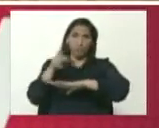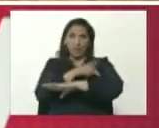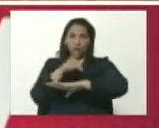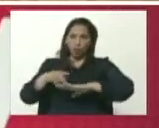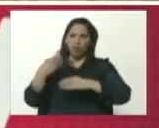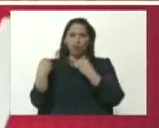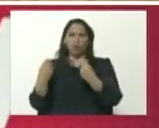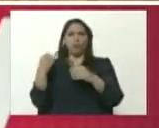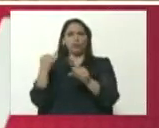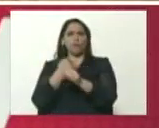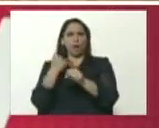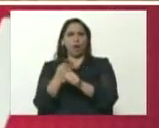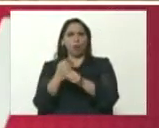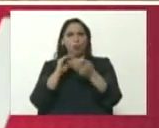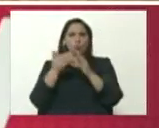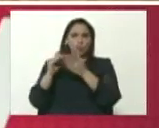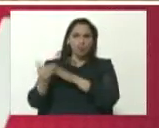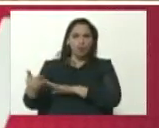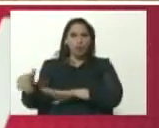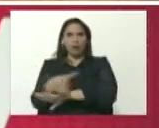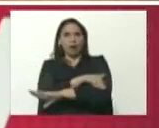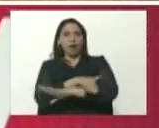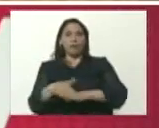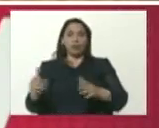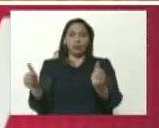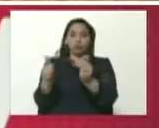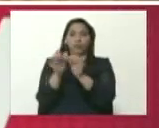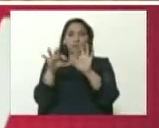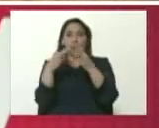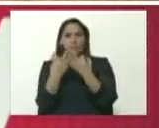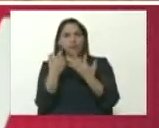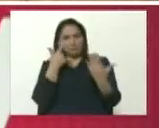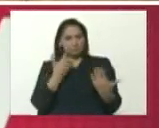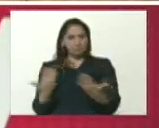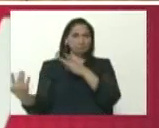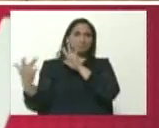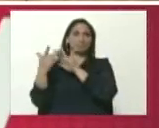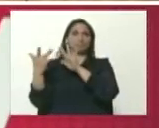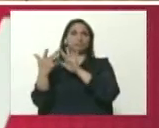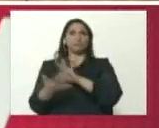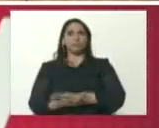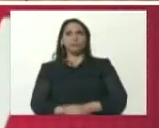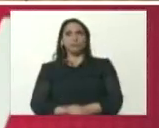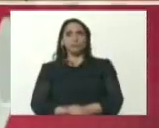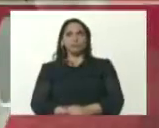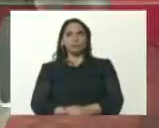va el trabajo en la comunidad, en las calles, con la familia. Adelante, Olga.